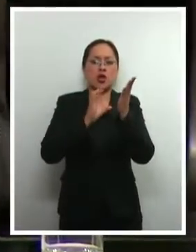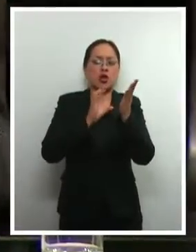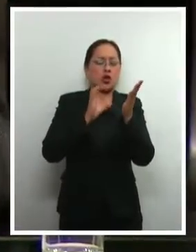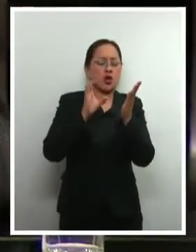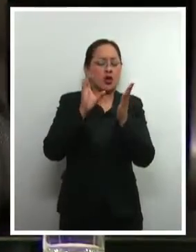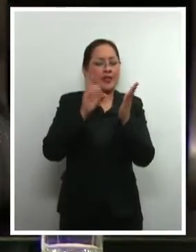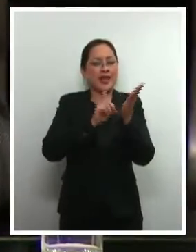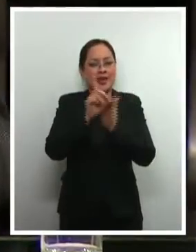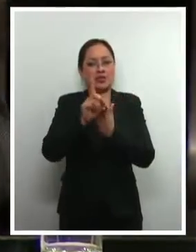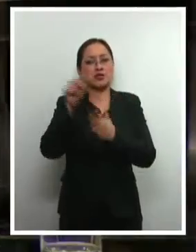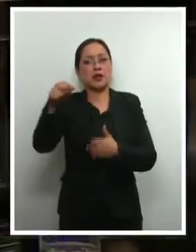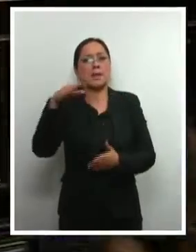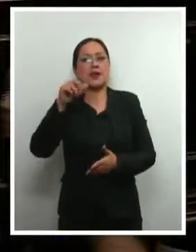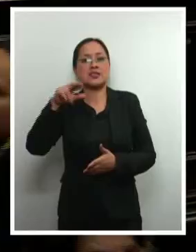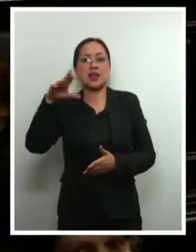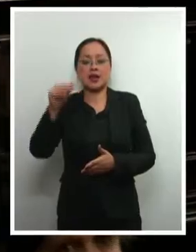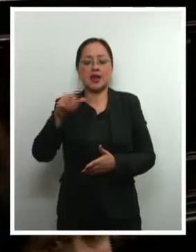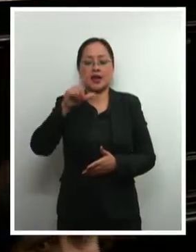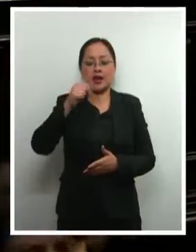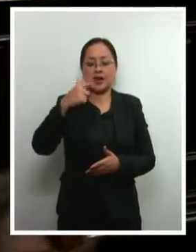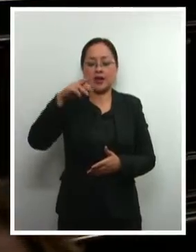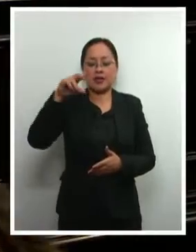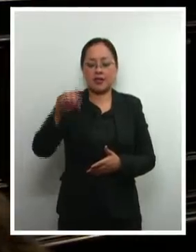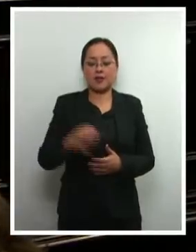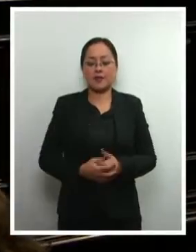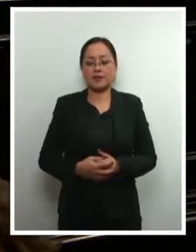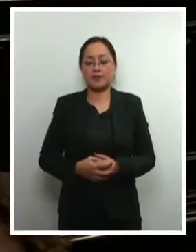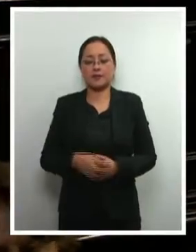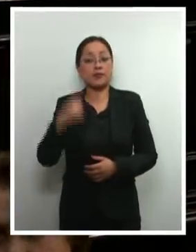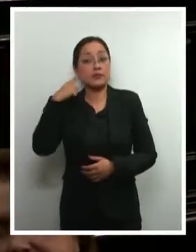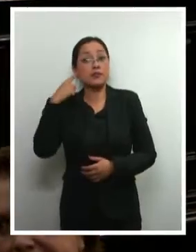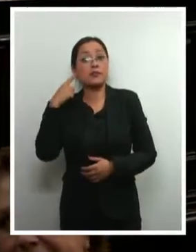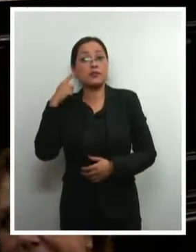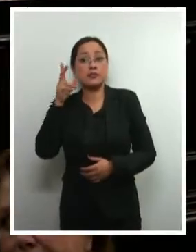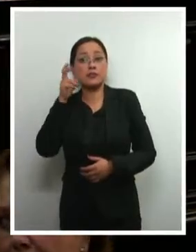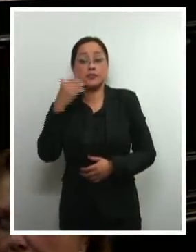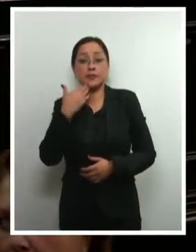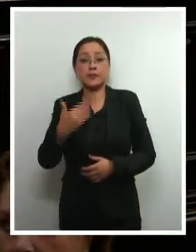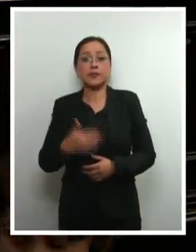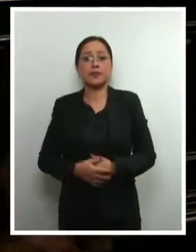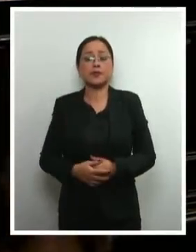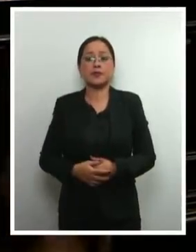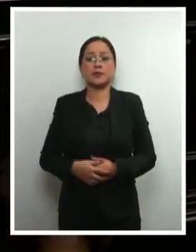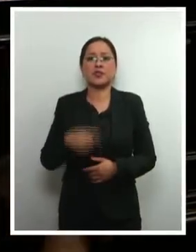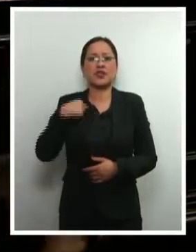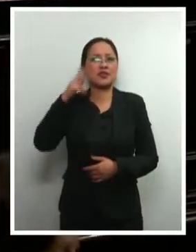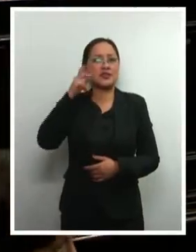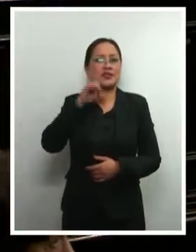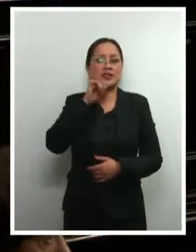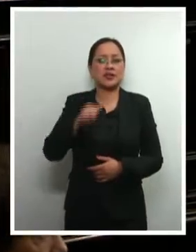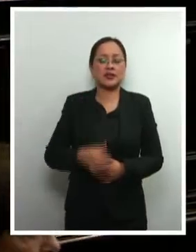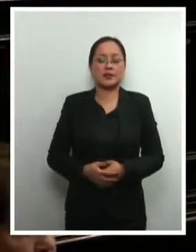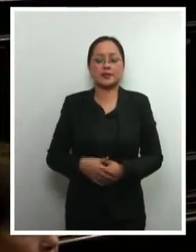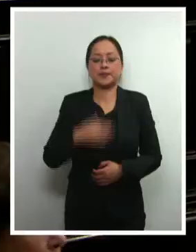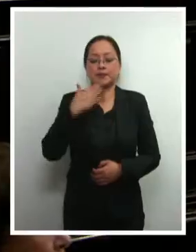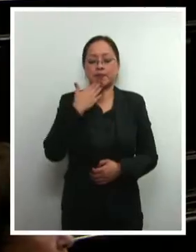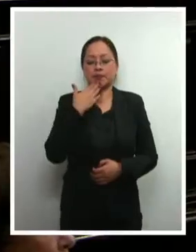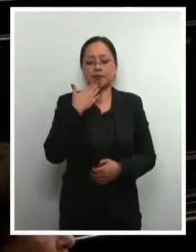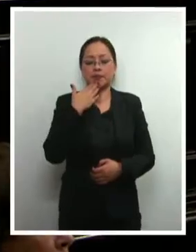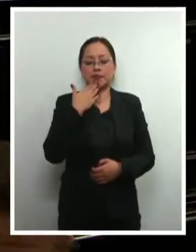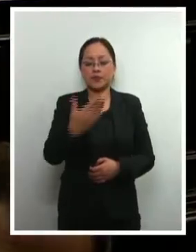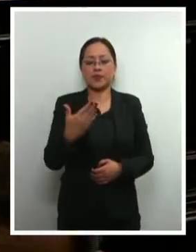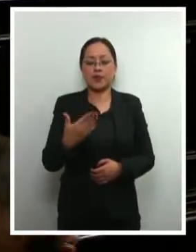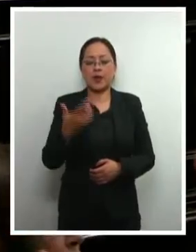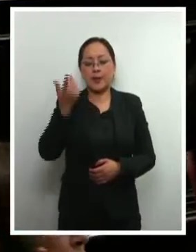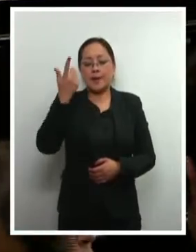Lagarde. Si hago... ¿Se oye? Yo no me oigo. Bueno, está